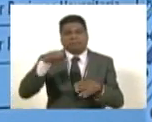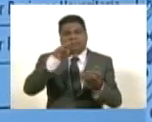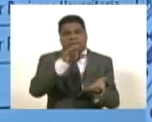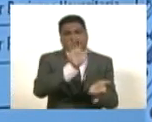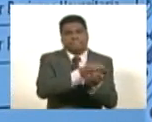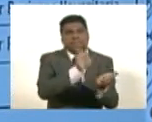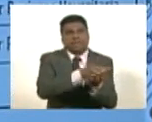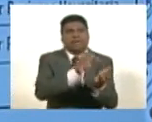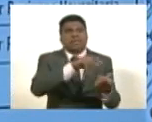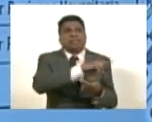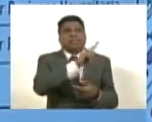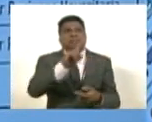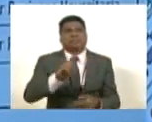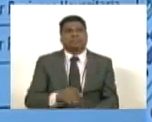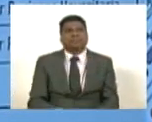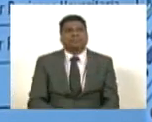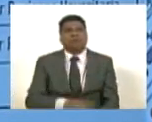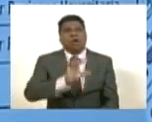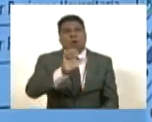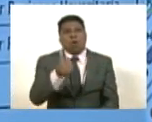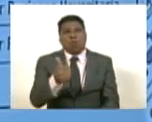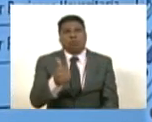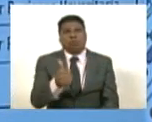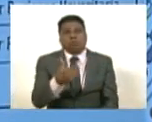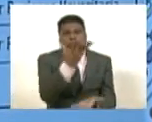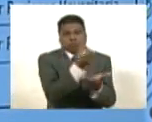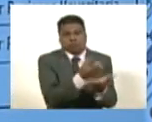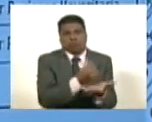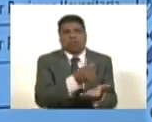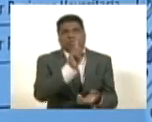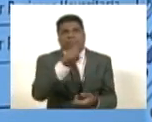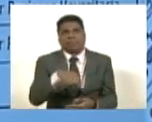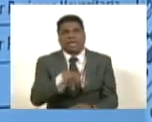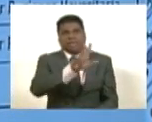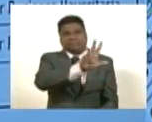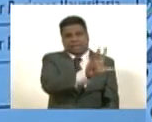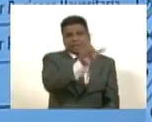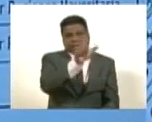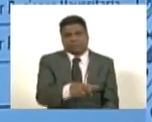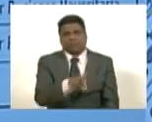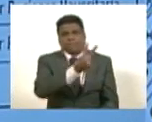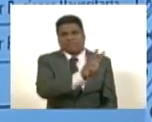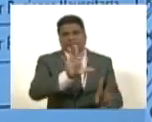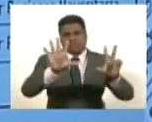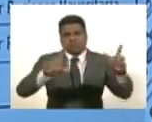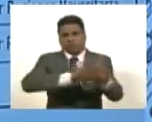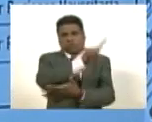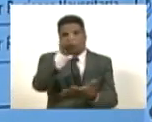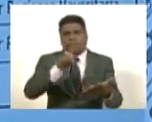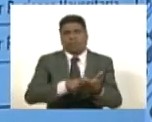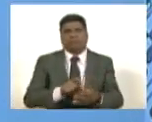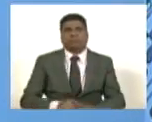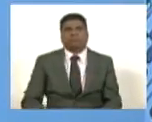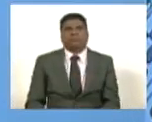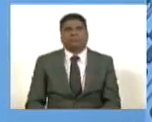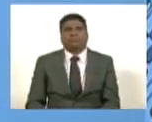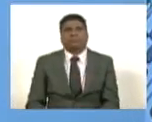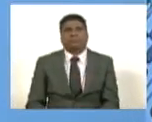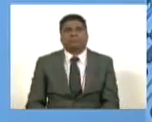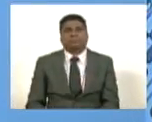región Nororiental 3. Nuevamente, la modalidad nominal por regiones mayoritarias.